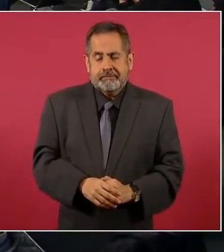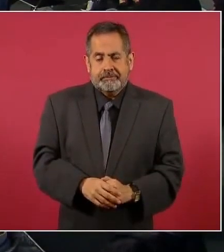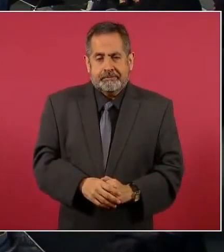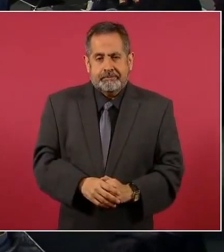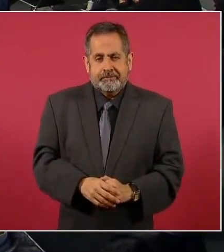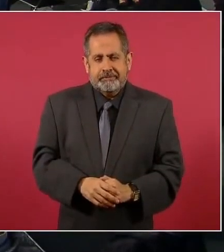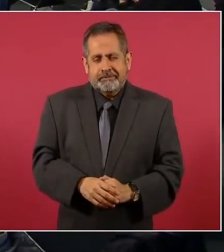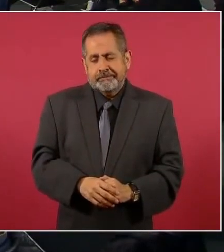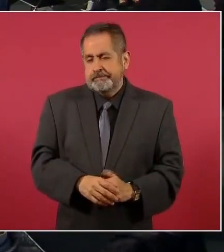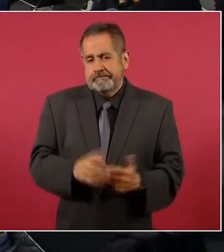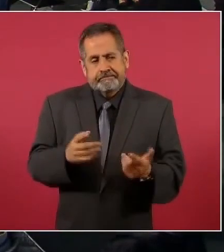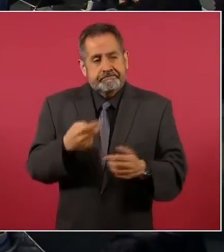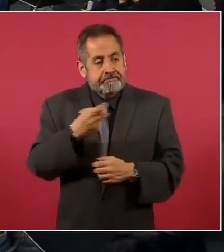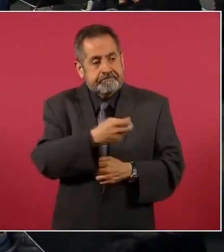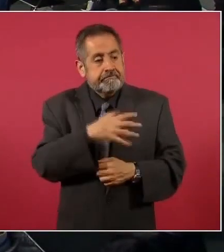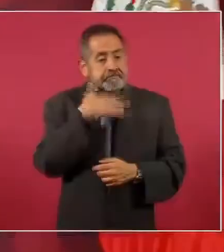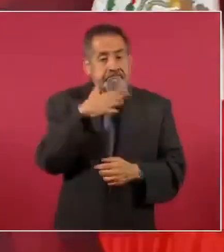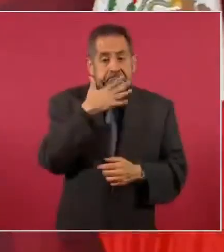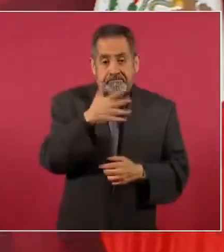como sucedió